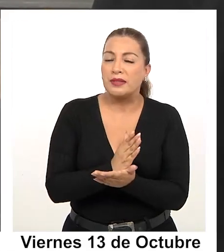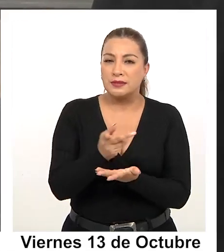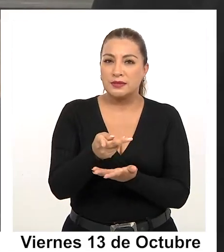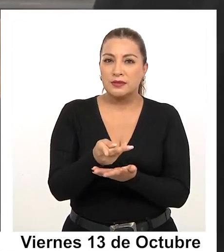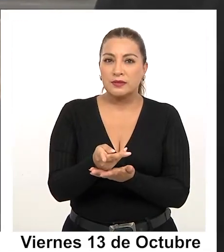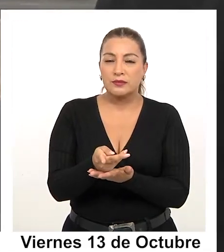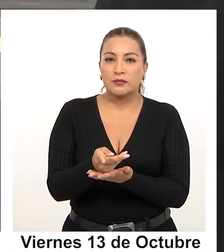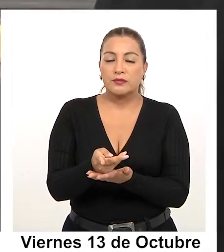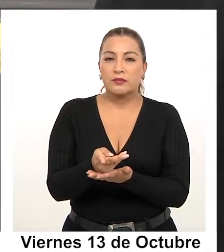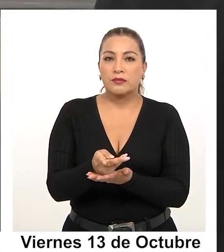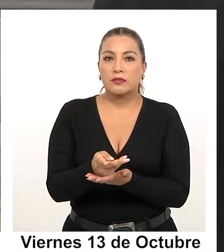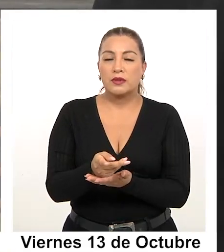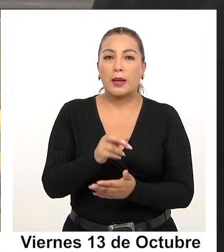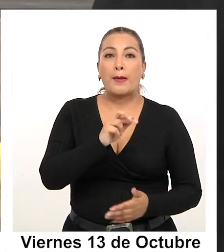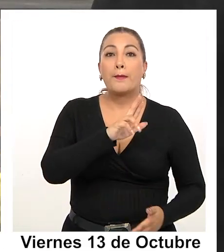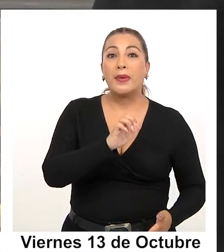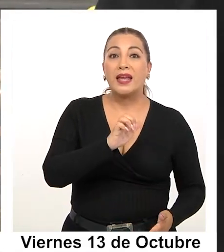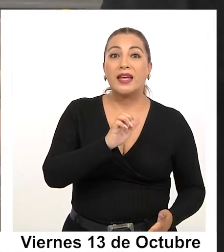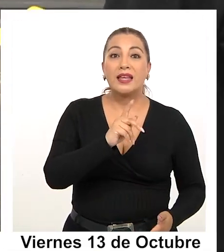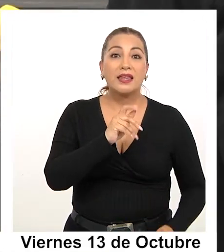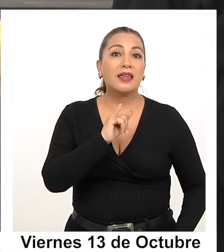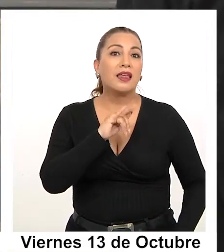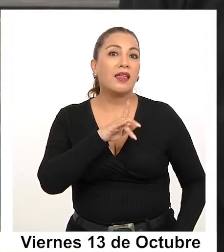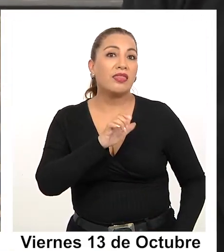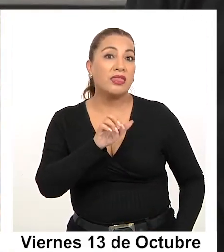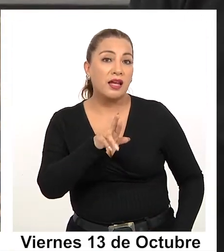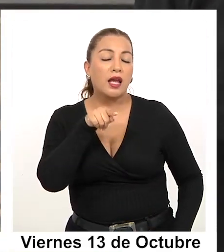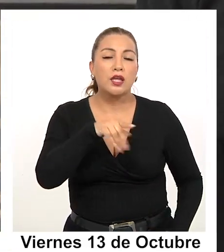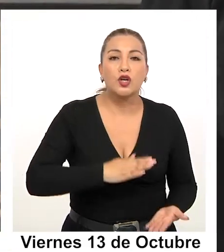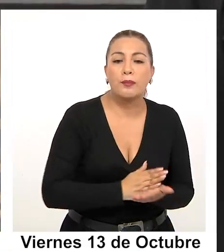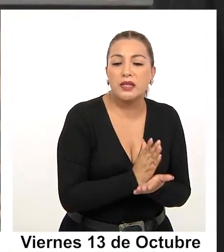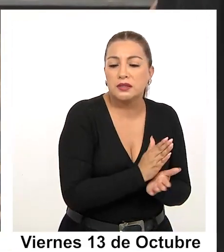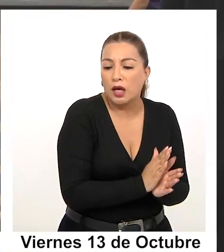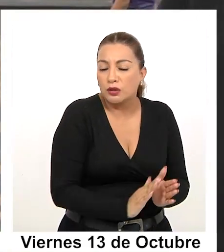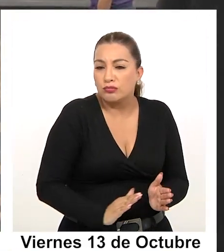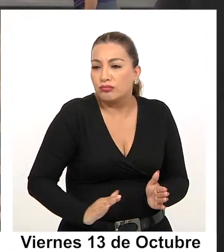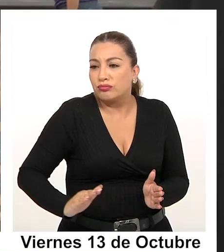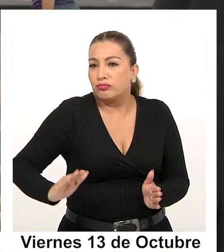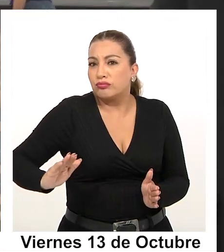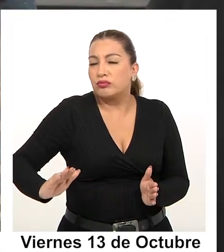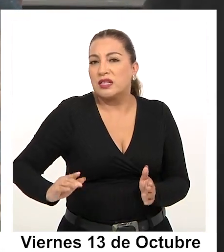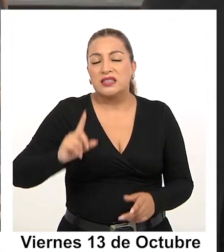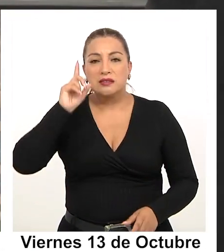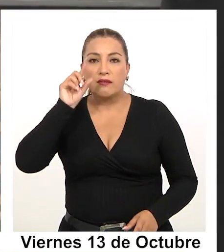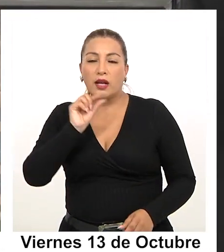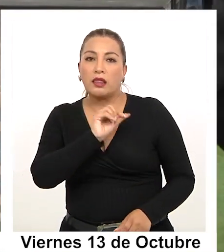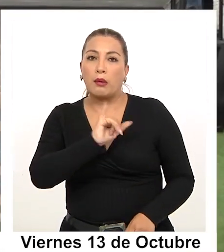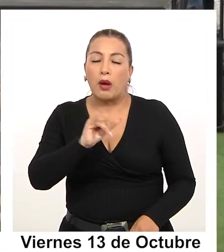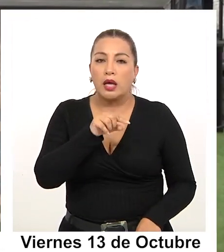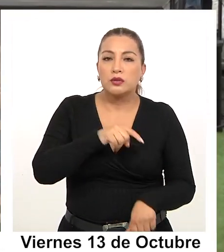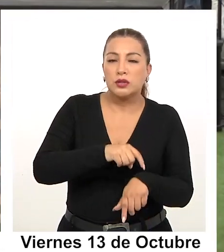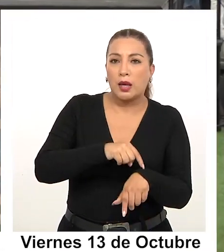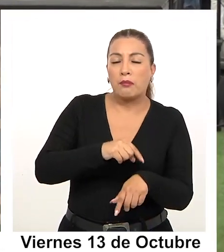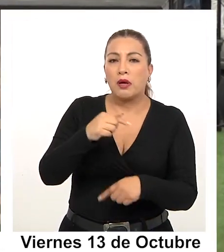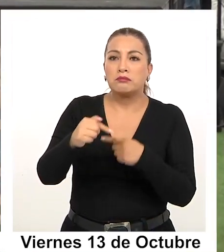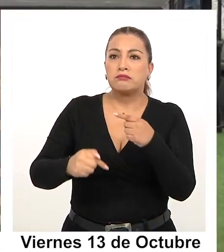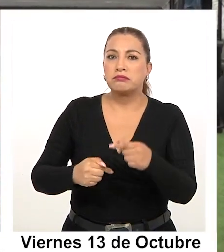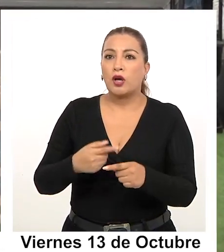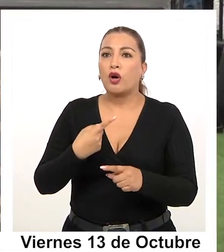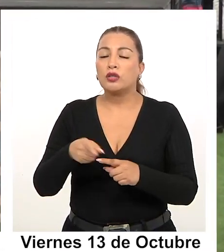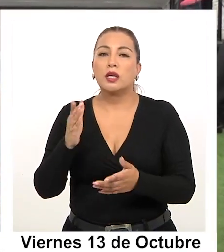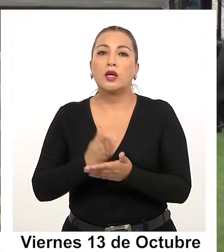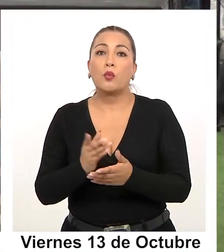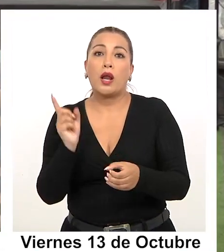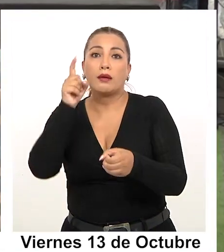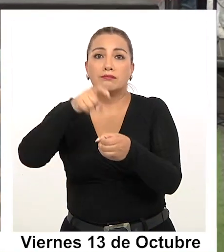desde prekinder en adelante. Ahí tenemos que ver, analizar si en un tiempo más se unen más escuelas